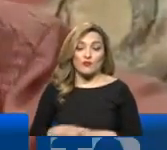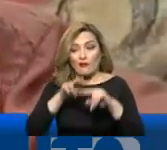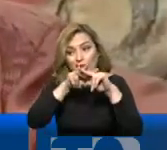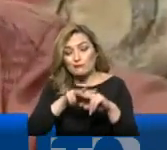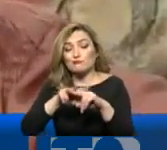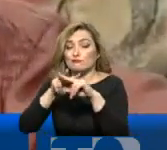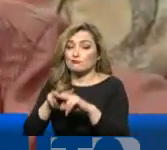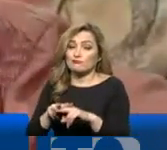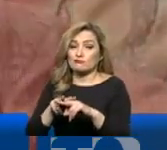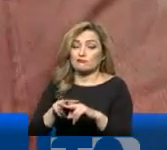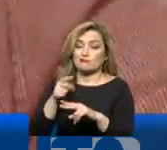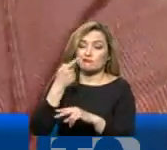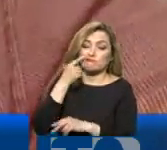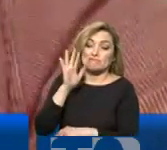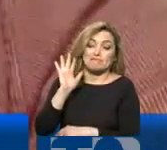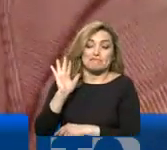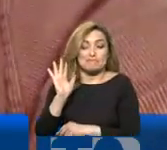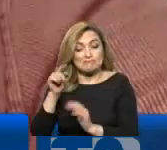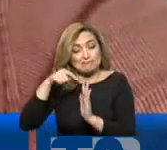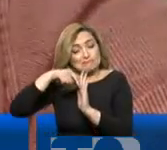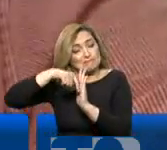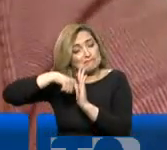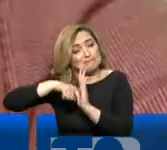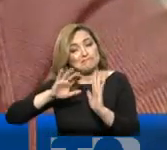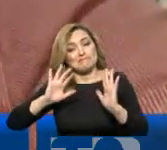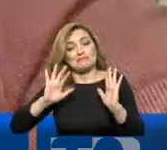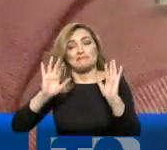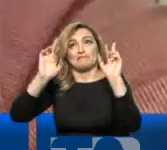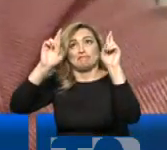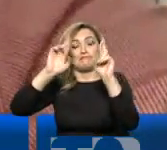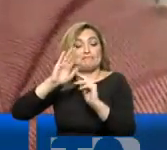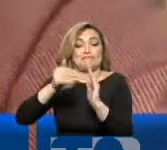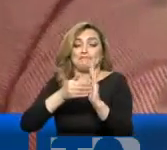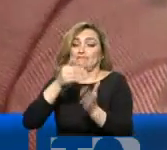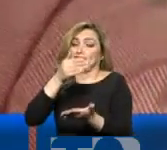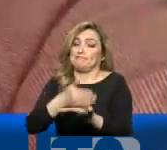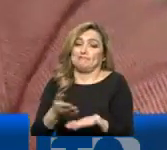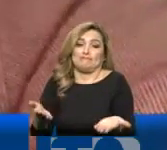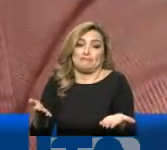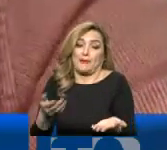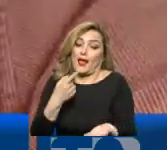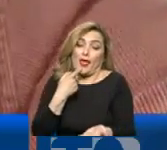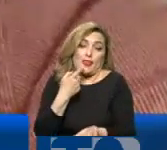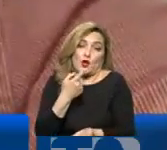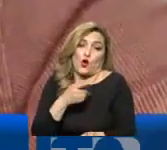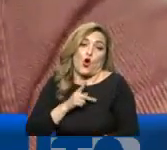revisado lo más posible y esperamos de que estas cosas no sucedan. Se lo digo